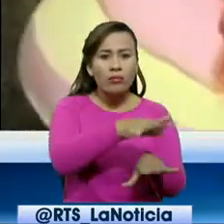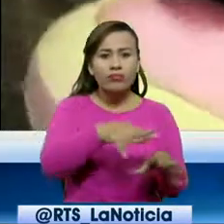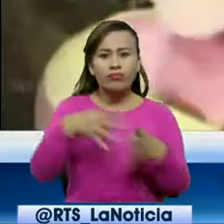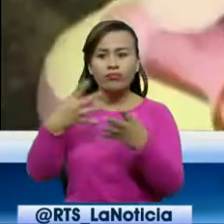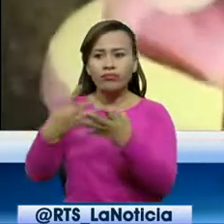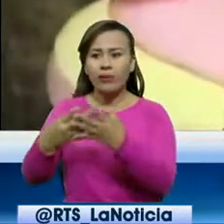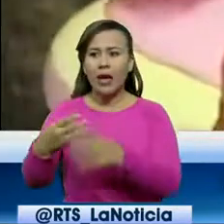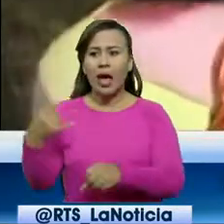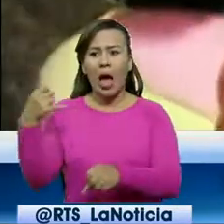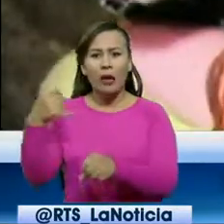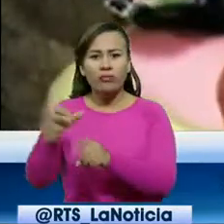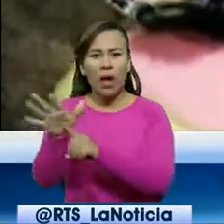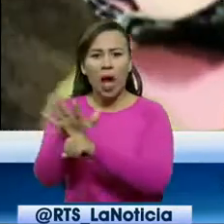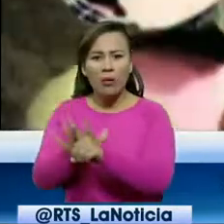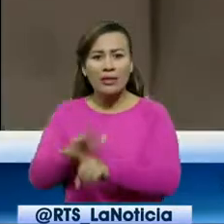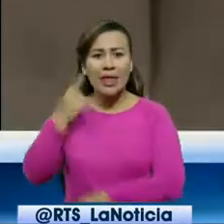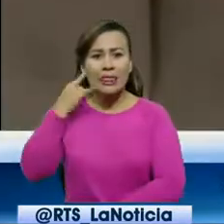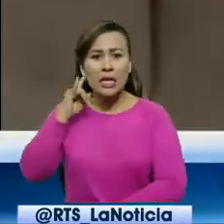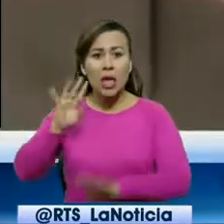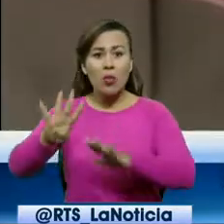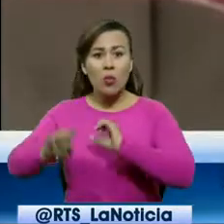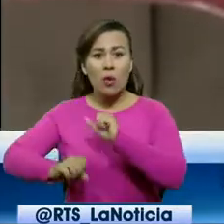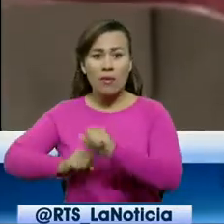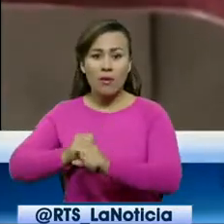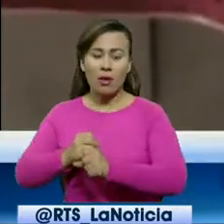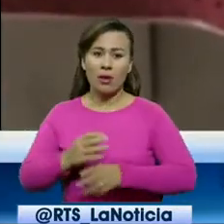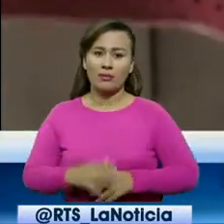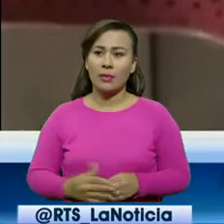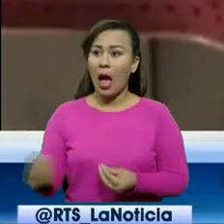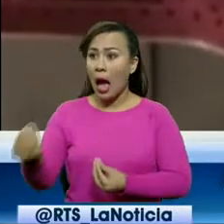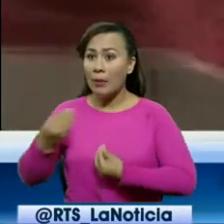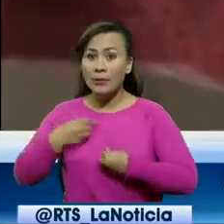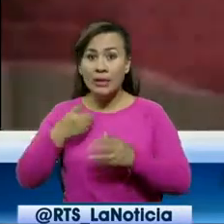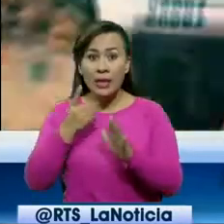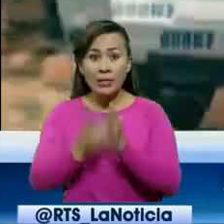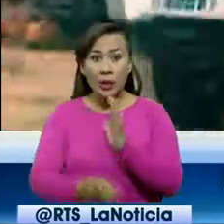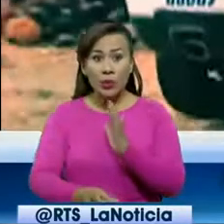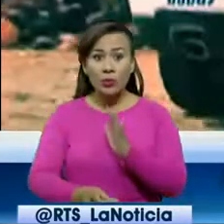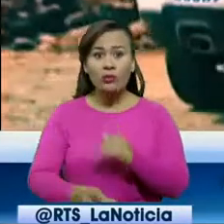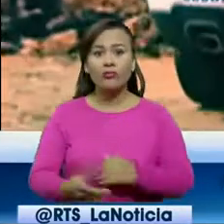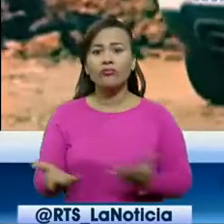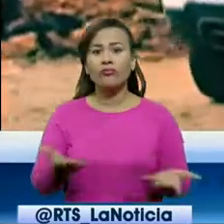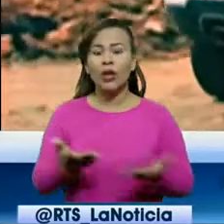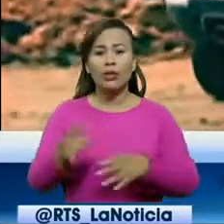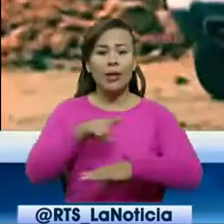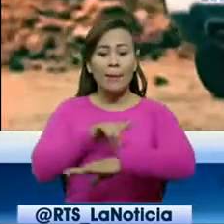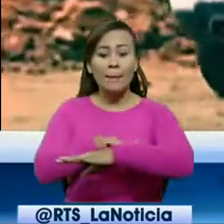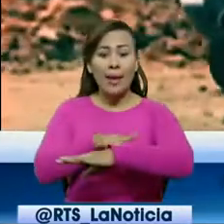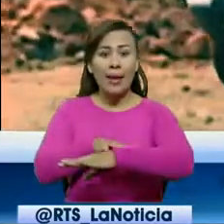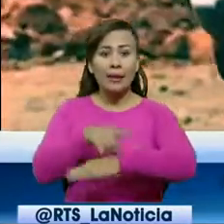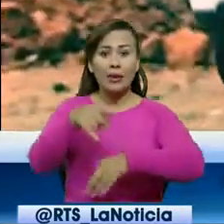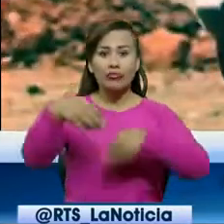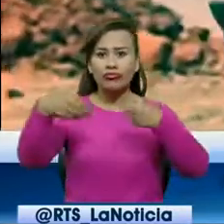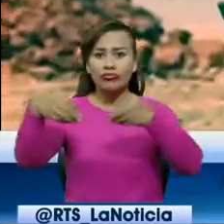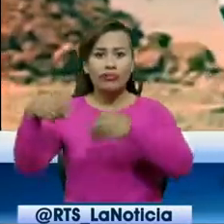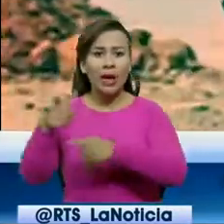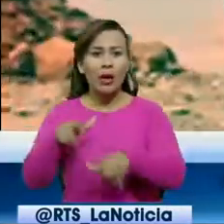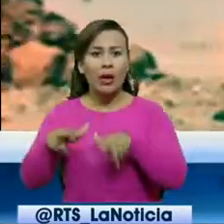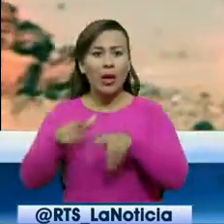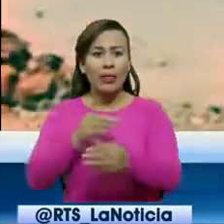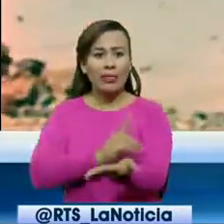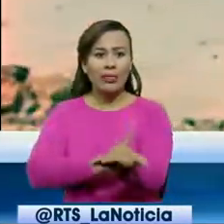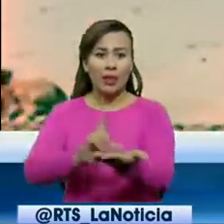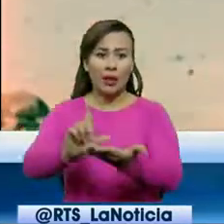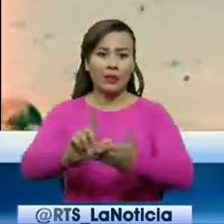de una menor de 9 años de edad. Según la denuncia, esto se habría dado dentro del baño de un centro comercial del cantón Daule.